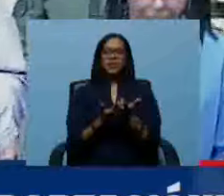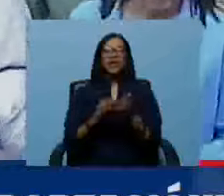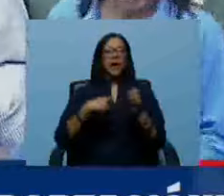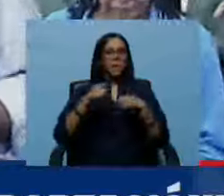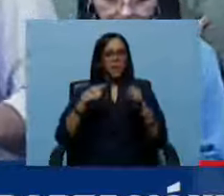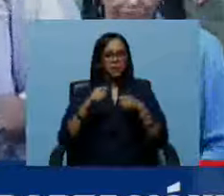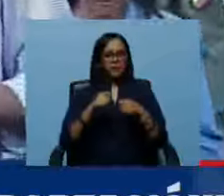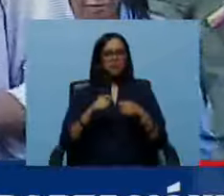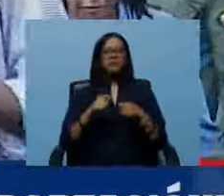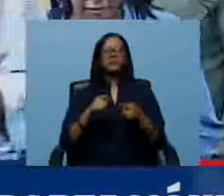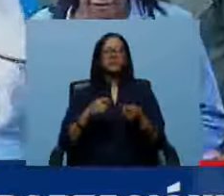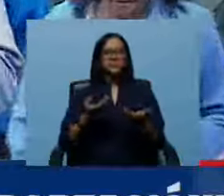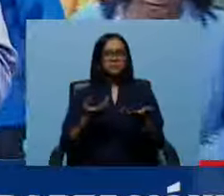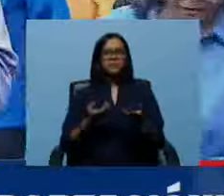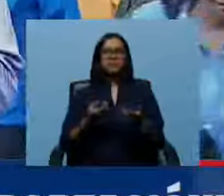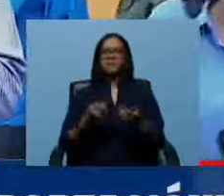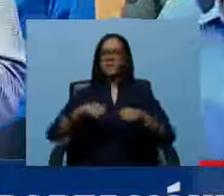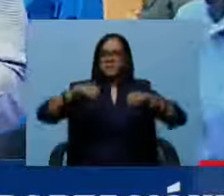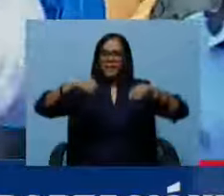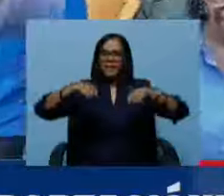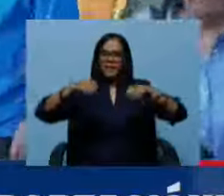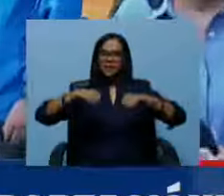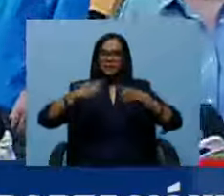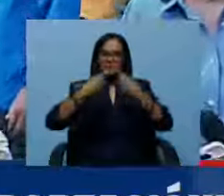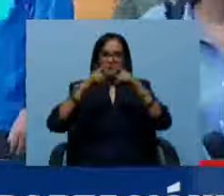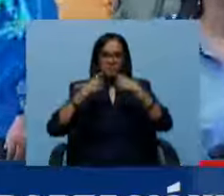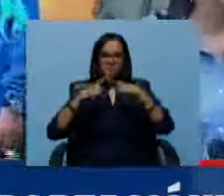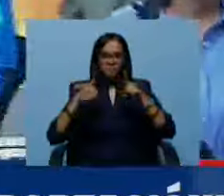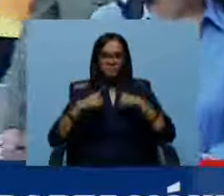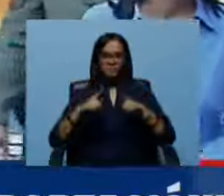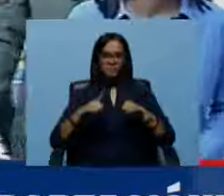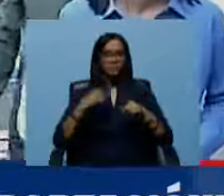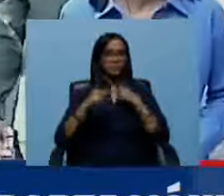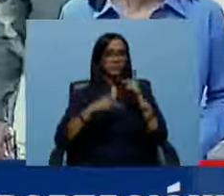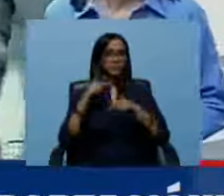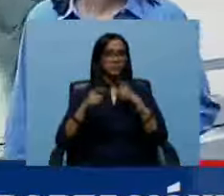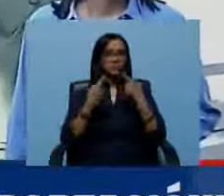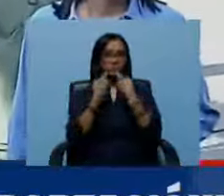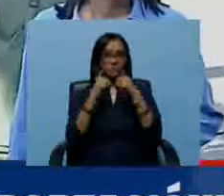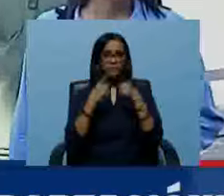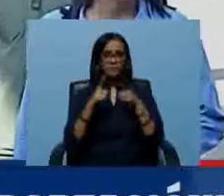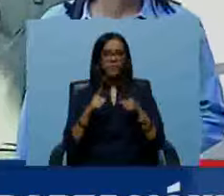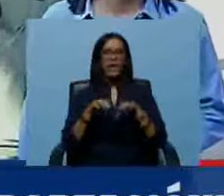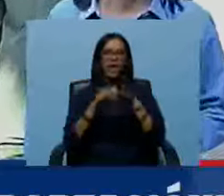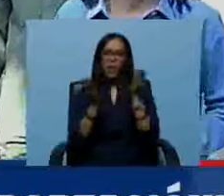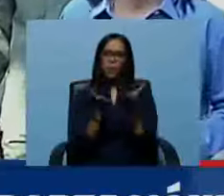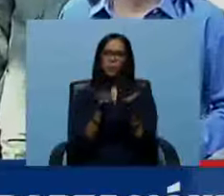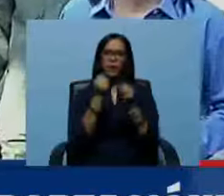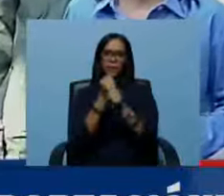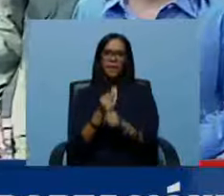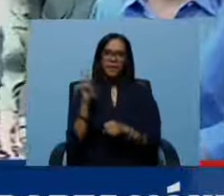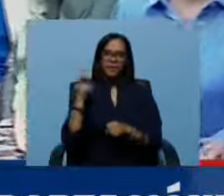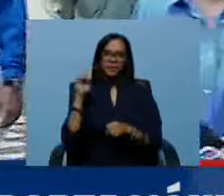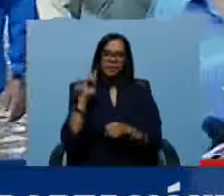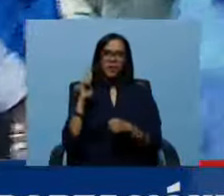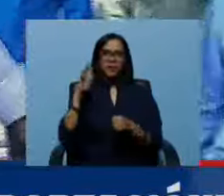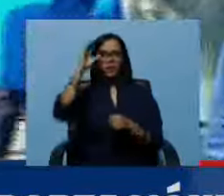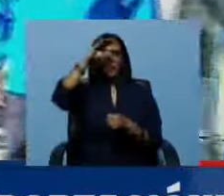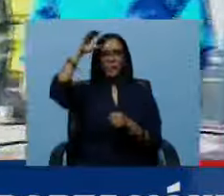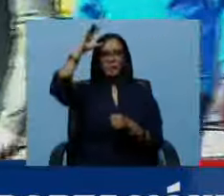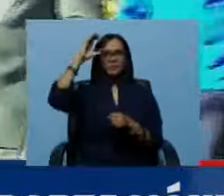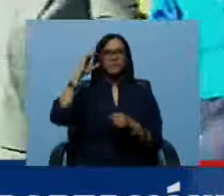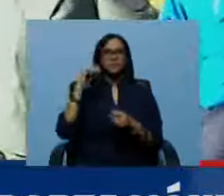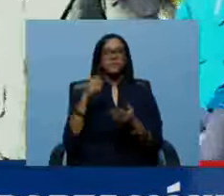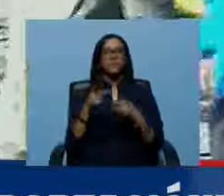con mercados diversificados. El mundo espera a Venezuela con la calidad de sus